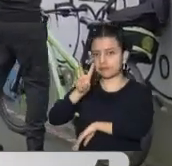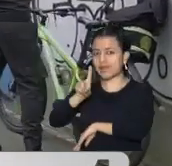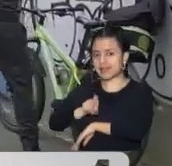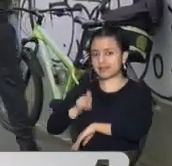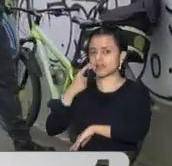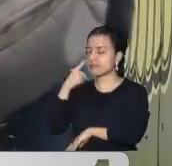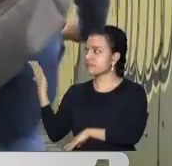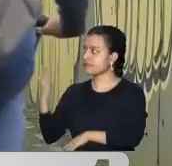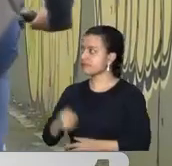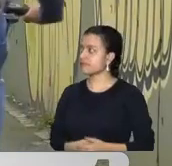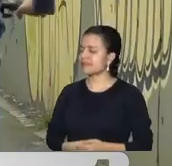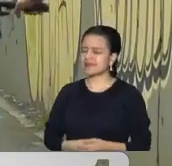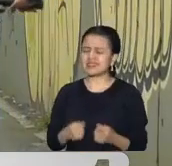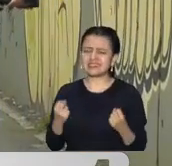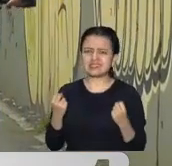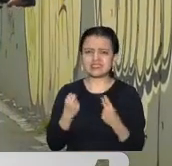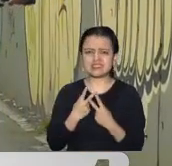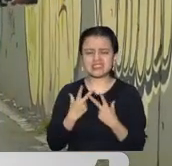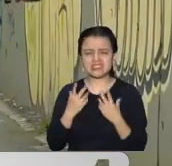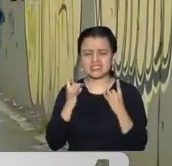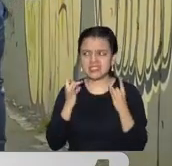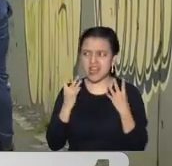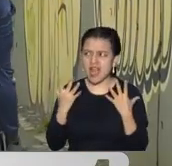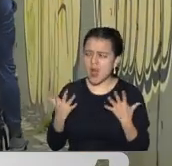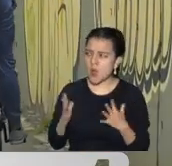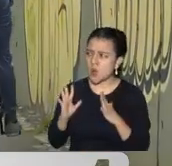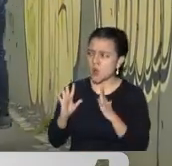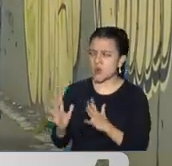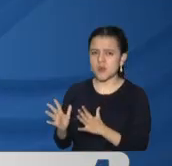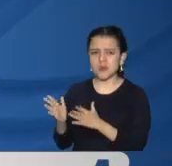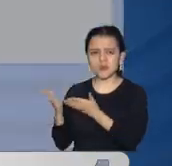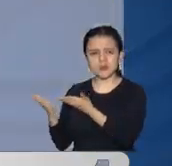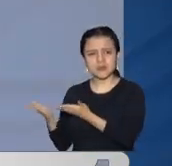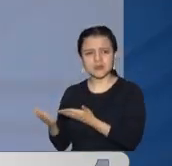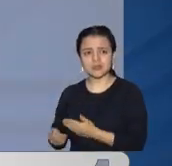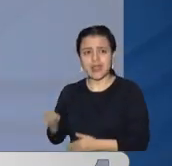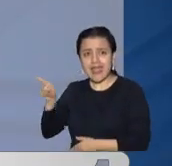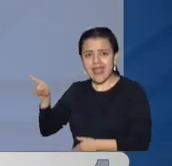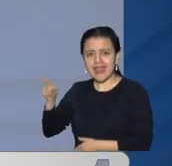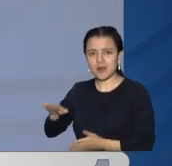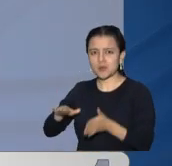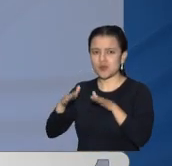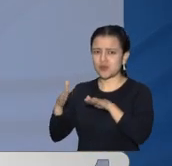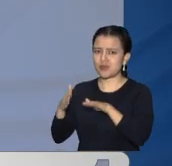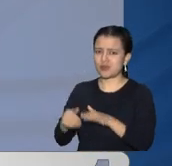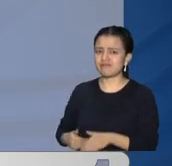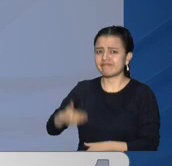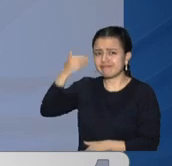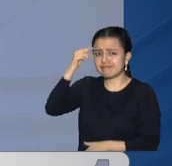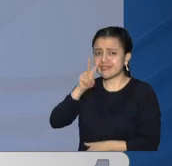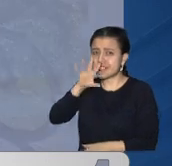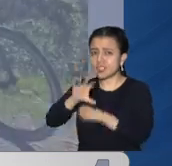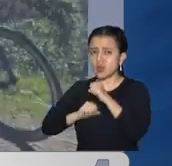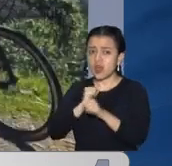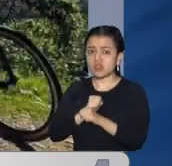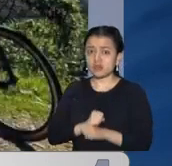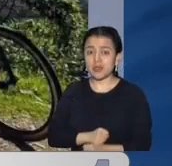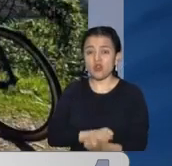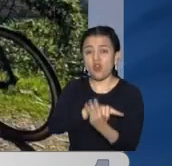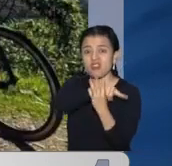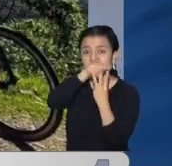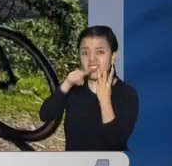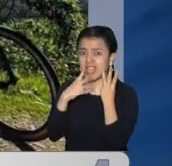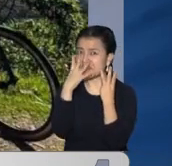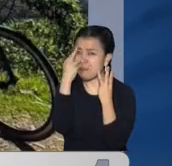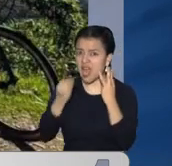26, se presentó el violento episodio que cobró la vida de Alejandro Cardozo, un joven de 25 años de edad, quien fue atacado por tres sujetos cuando